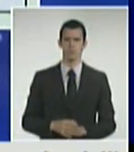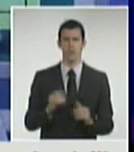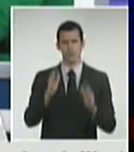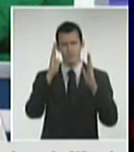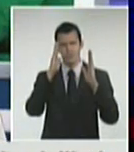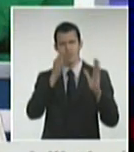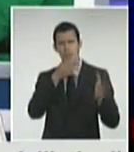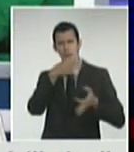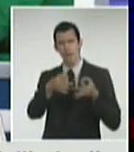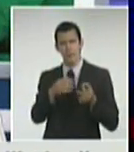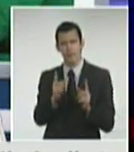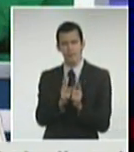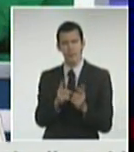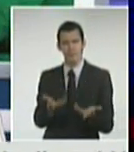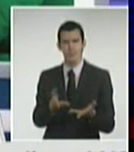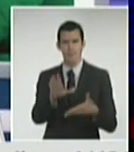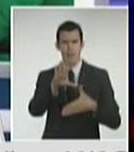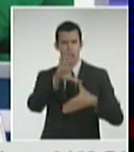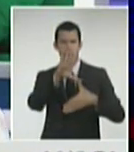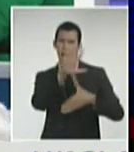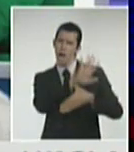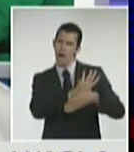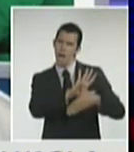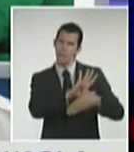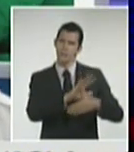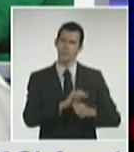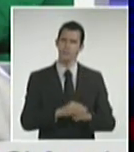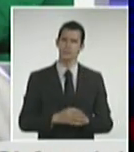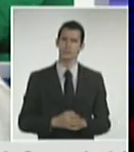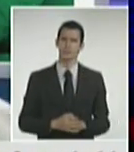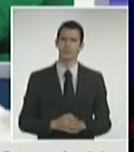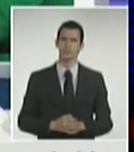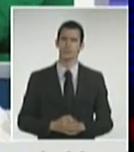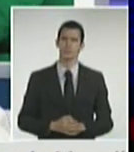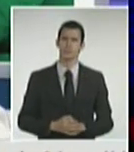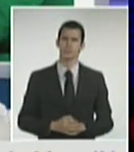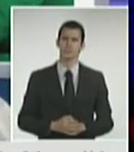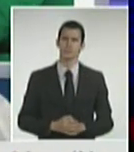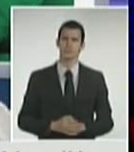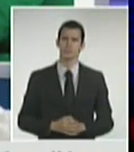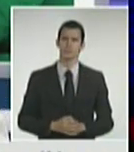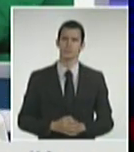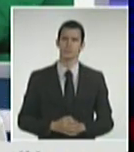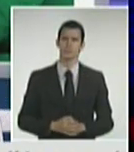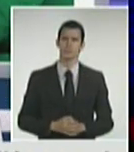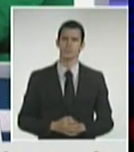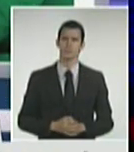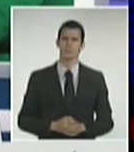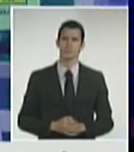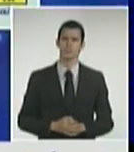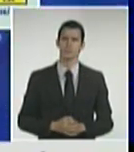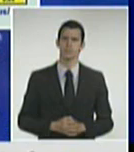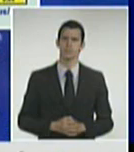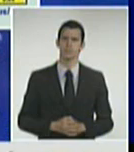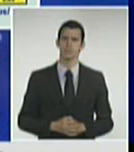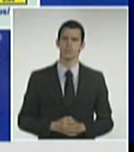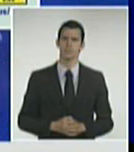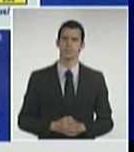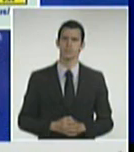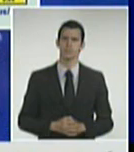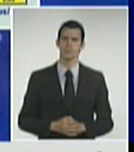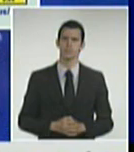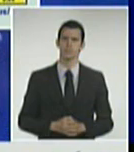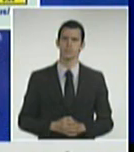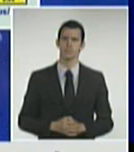nos muestra la posición de Cuba desde el punto de vista de la incidencia de los fallecidos, que